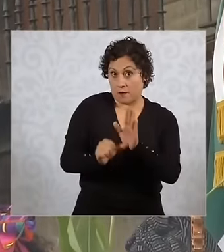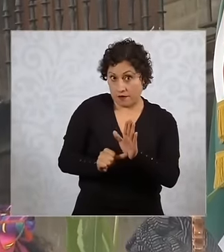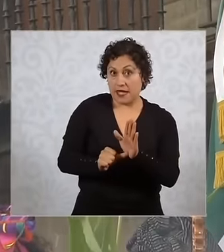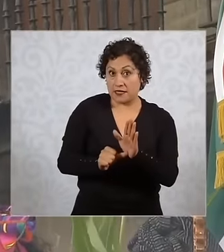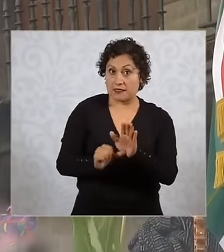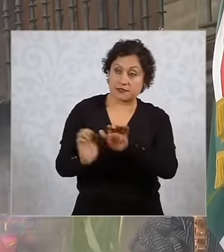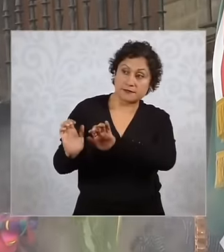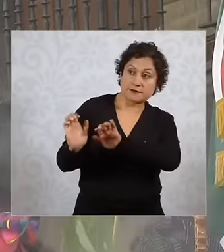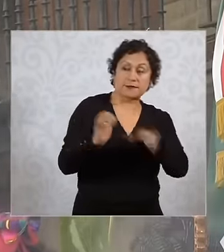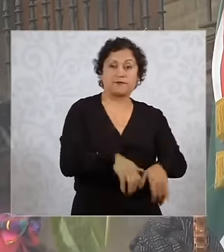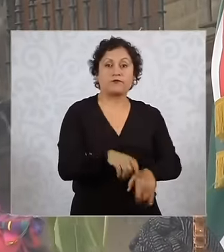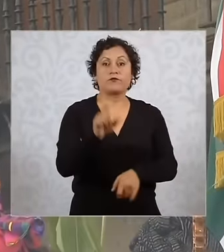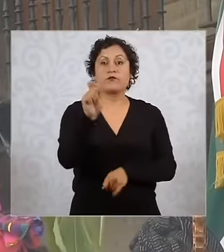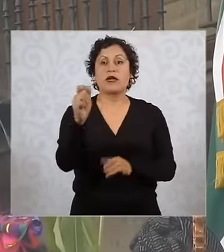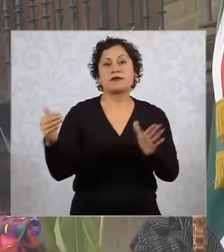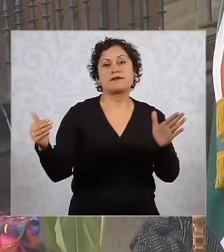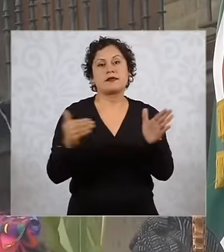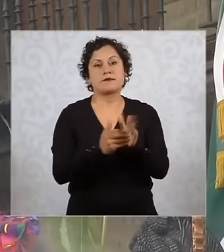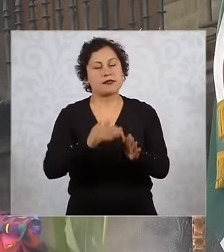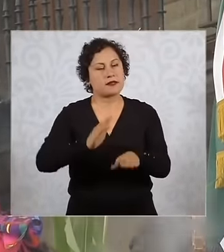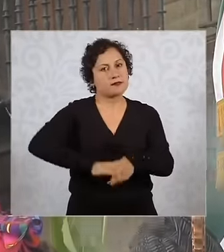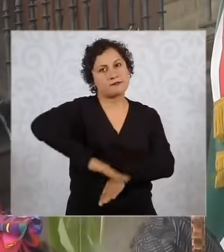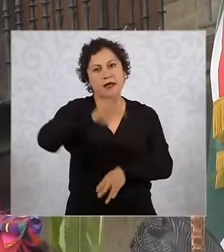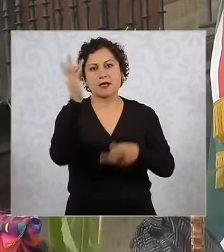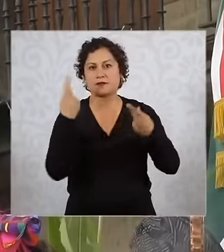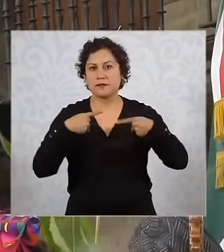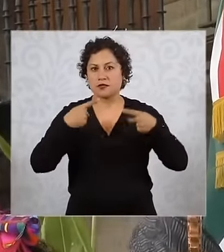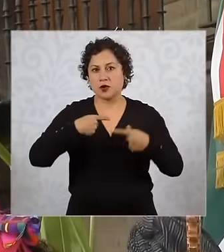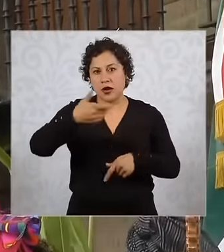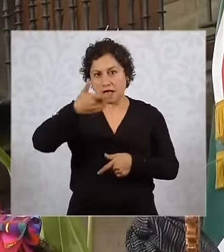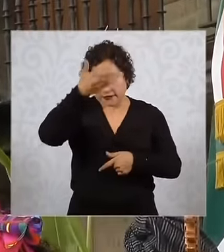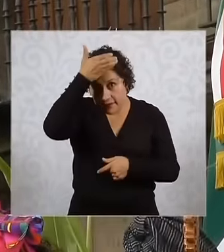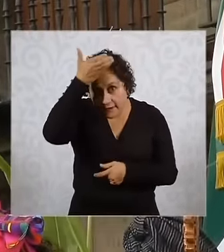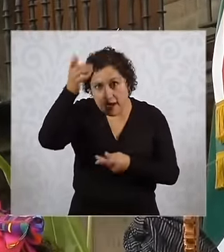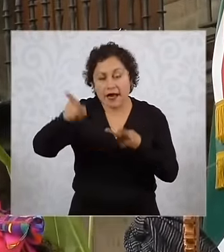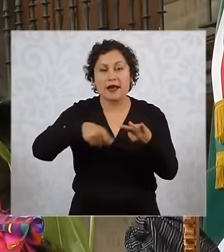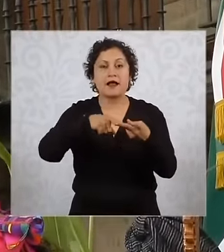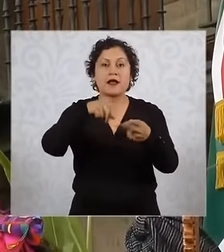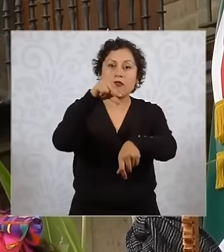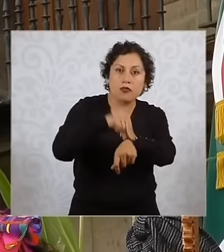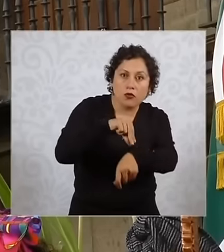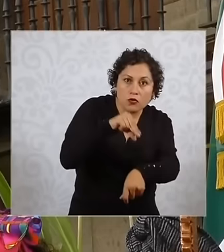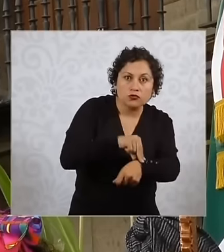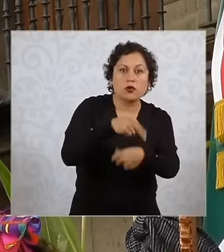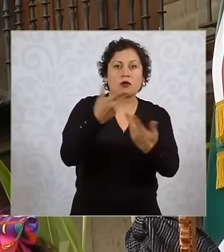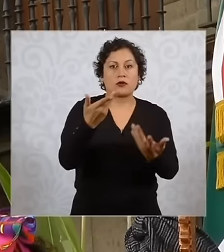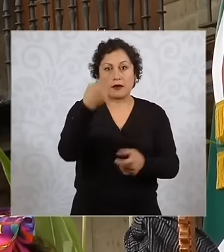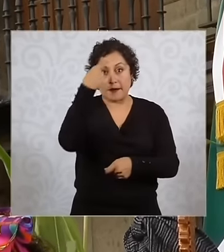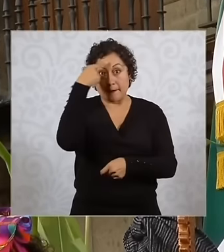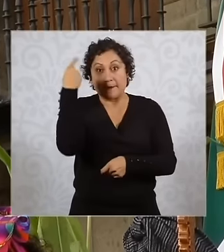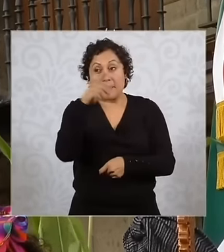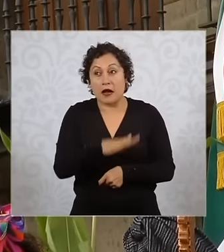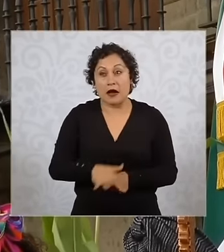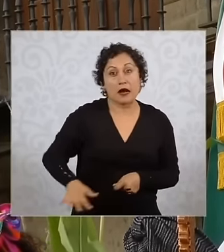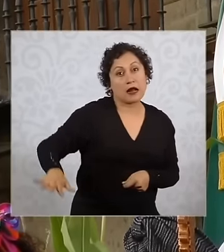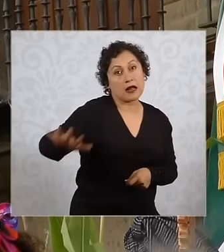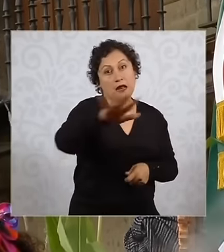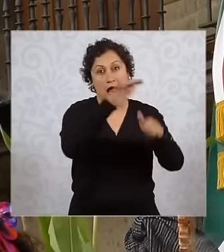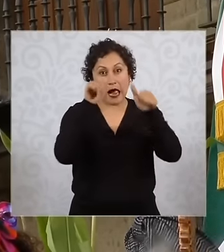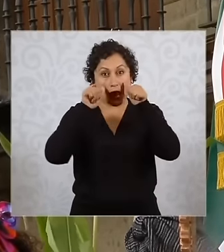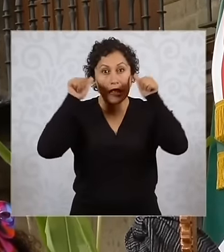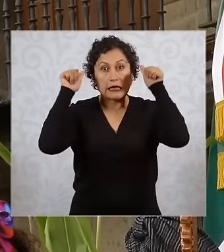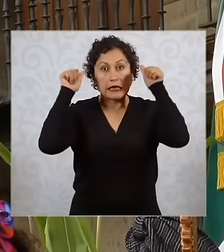20,000 enfermeras, enfermeros, médicas, médicos, para que sea una realidad la atención